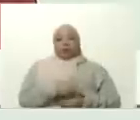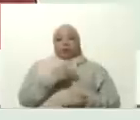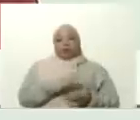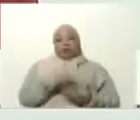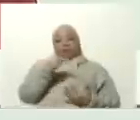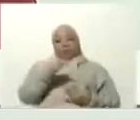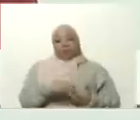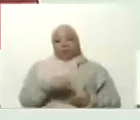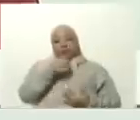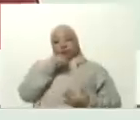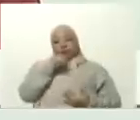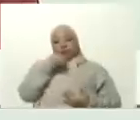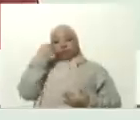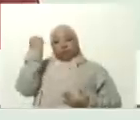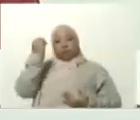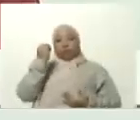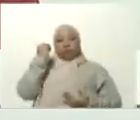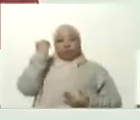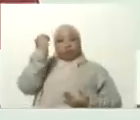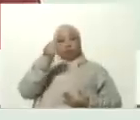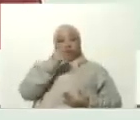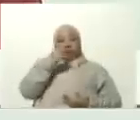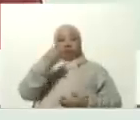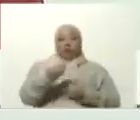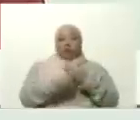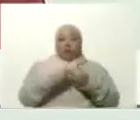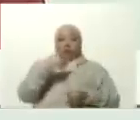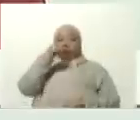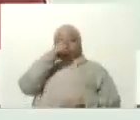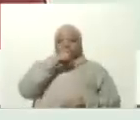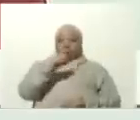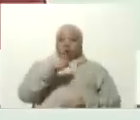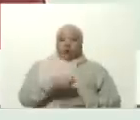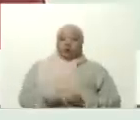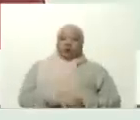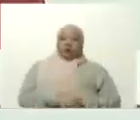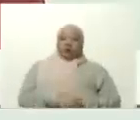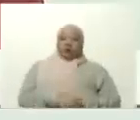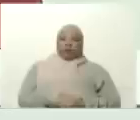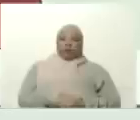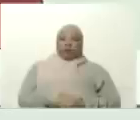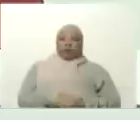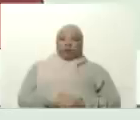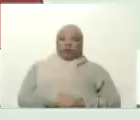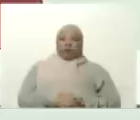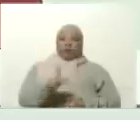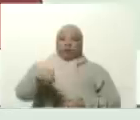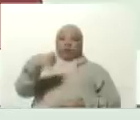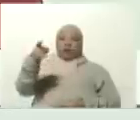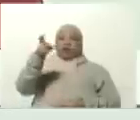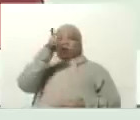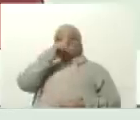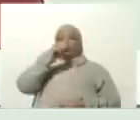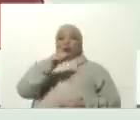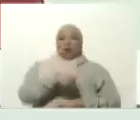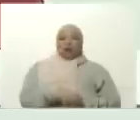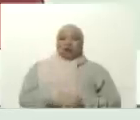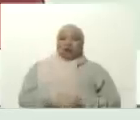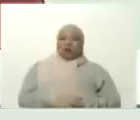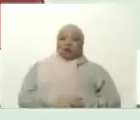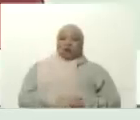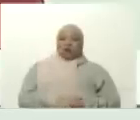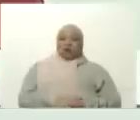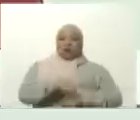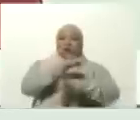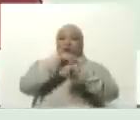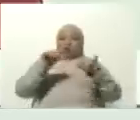propuestas de revisión de lo que se hizo durante un año para el año siguiente terminar